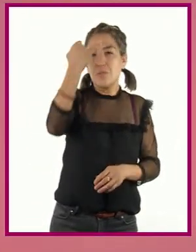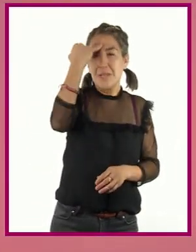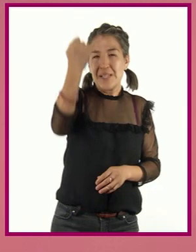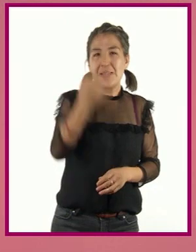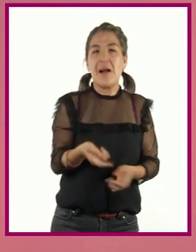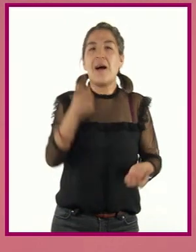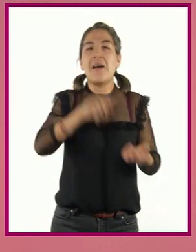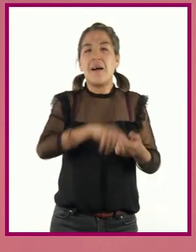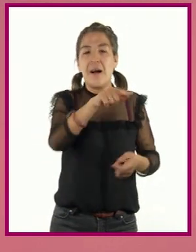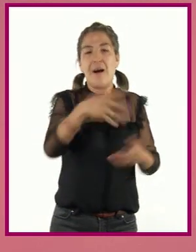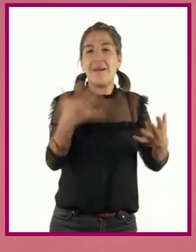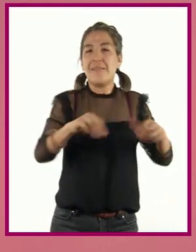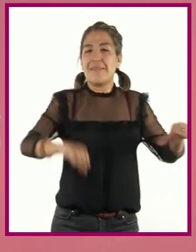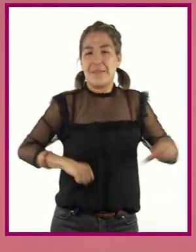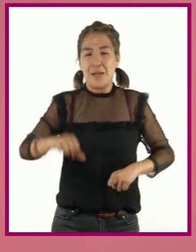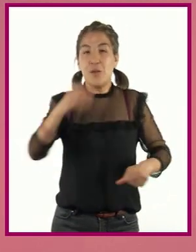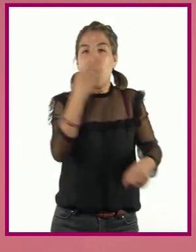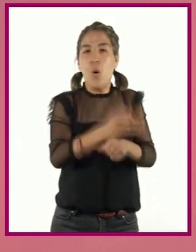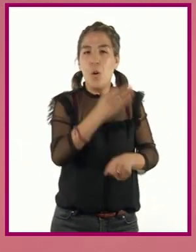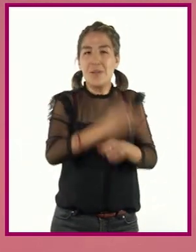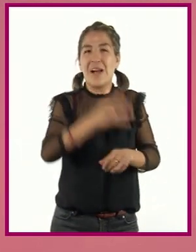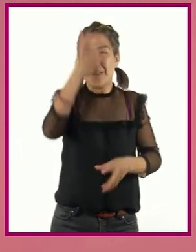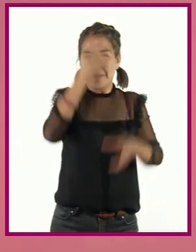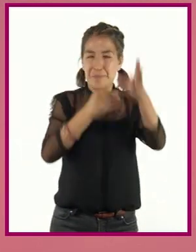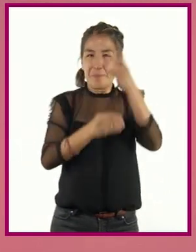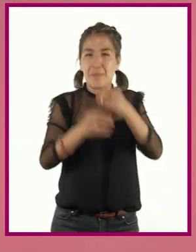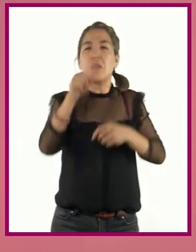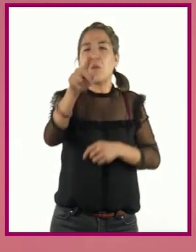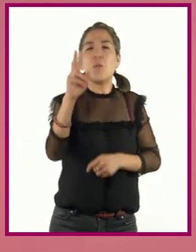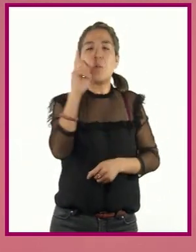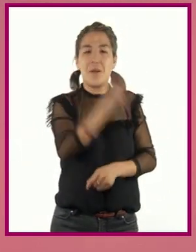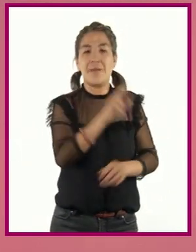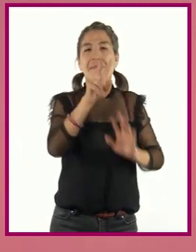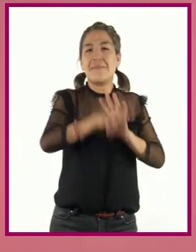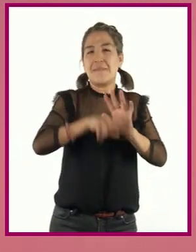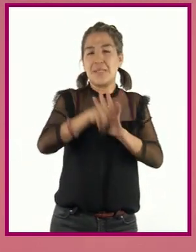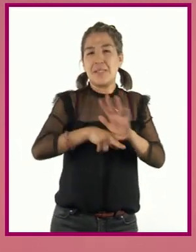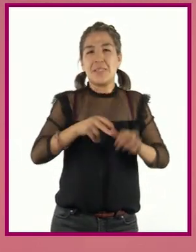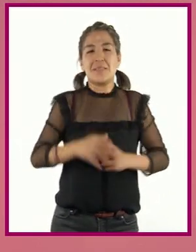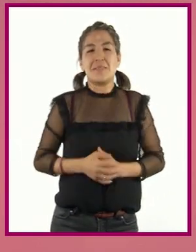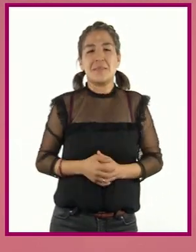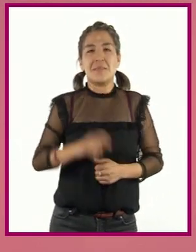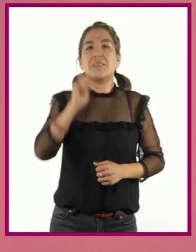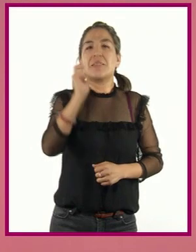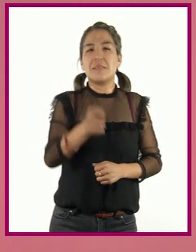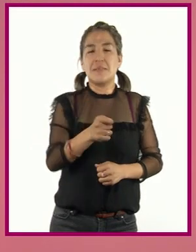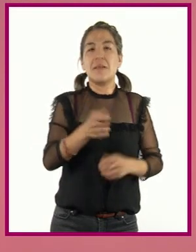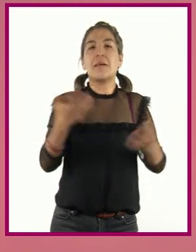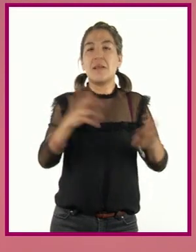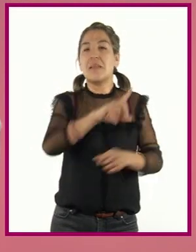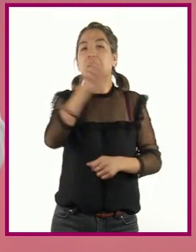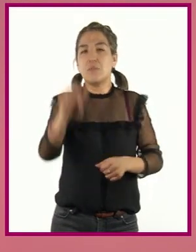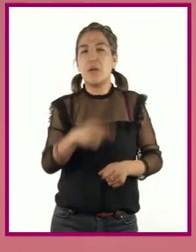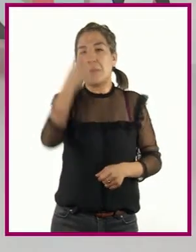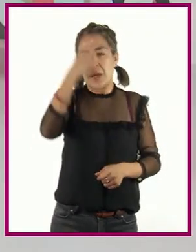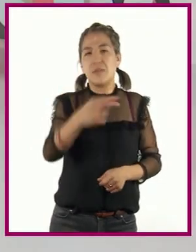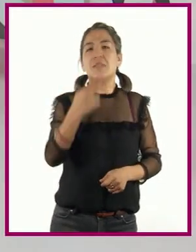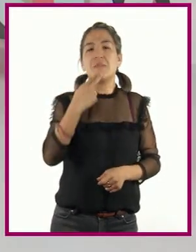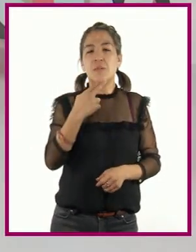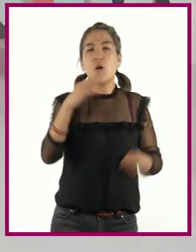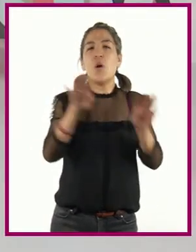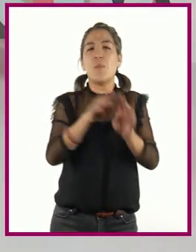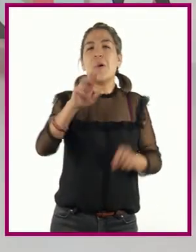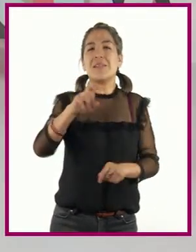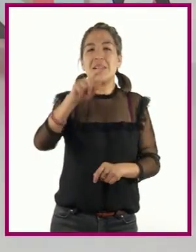de lo que hemos trabajado hasta el momento, les invito a que veamos el siguiente video, el cual más adelante nos servirá para nuestro